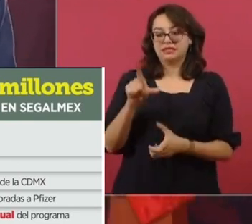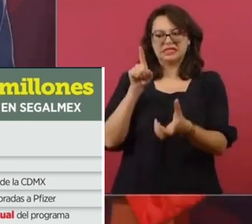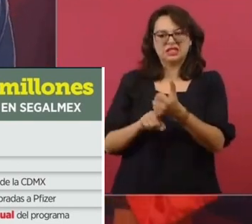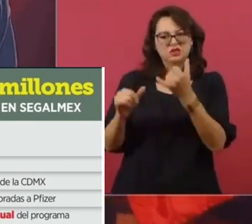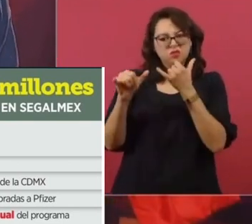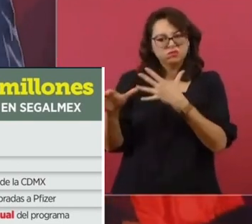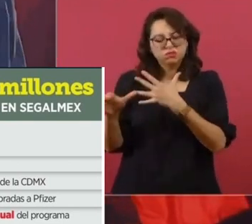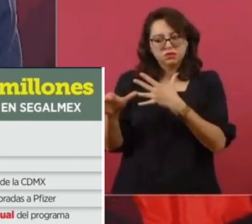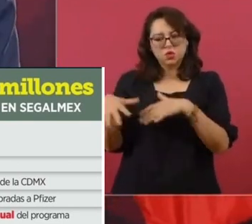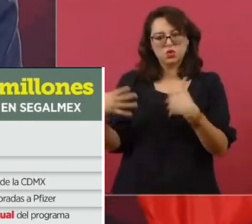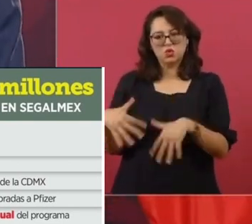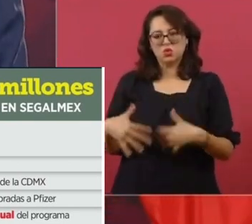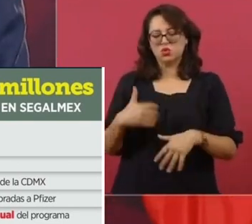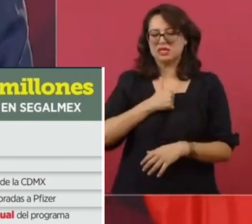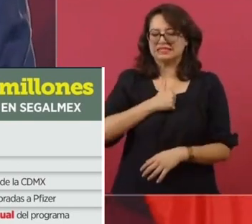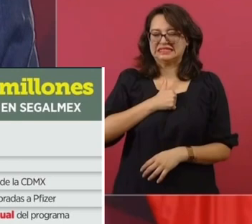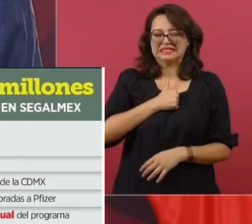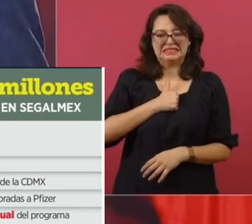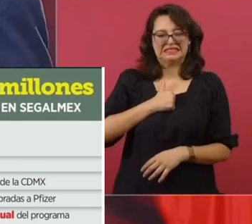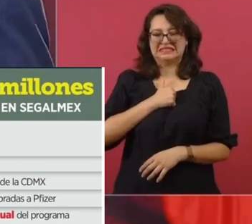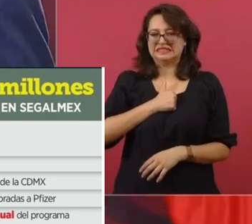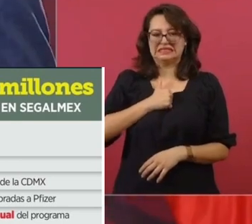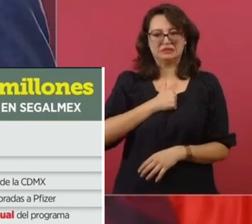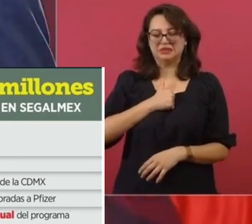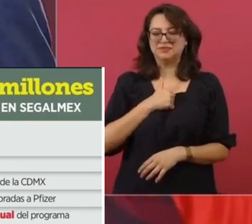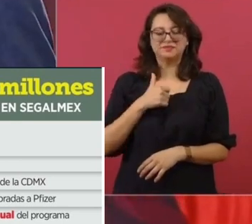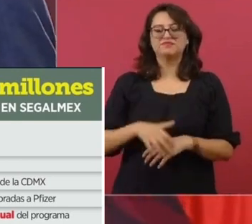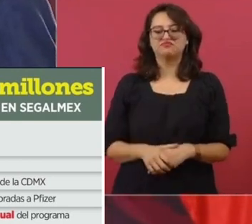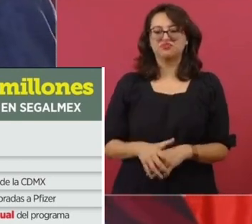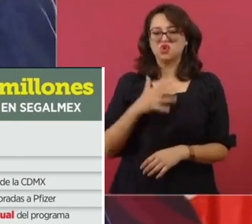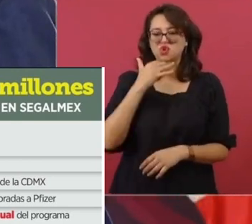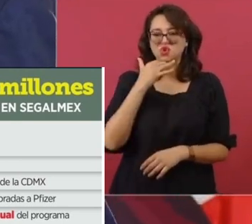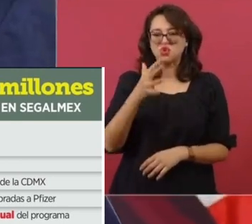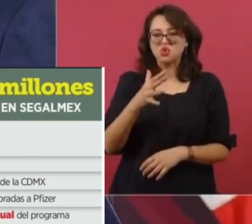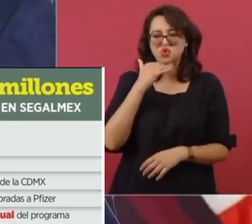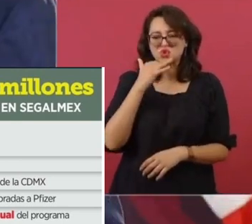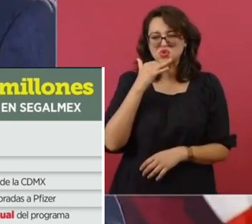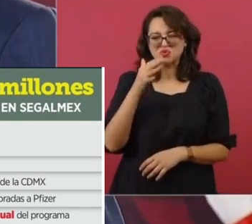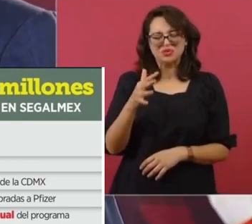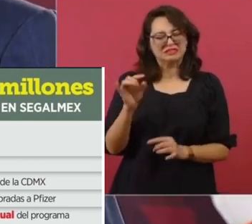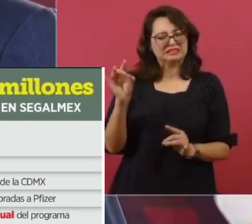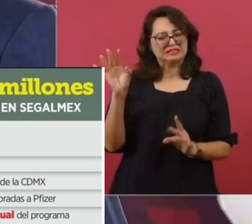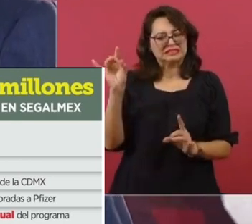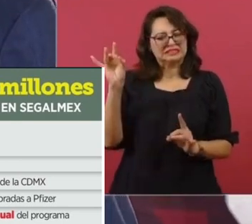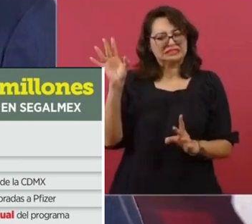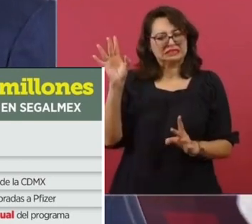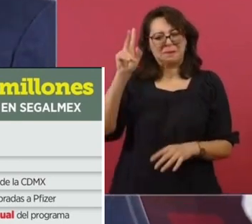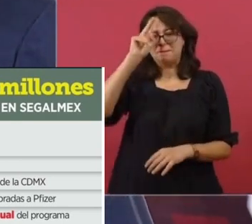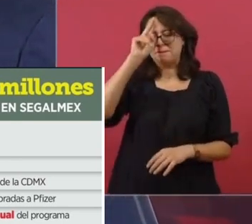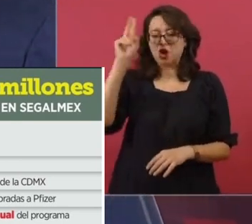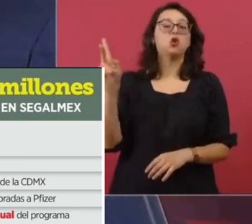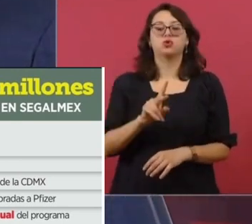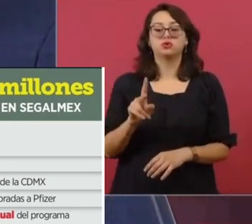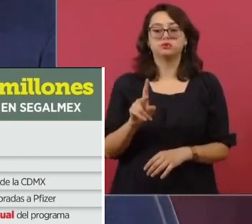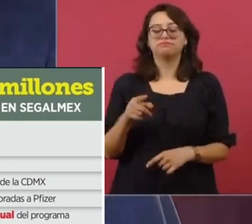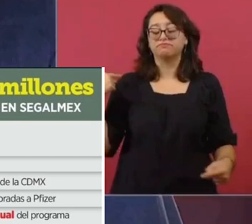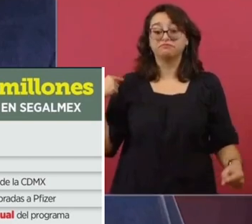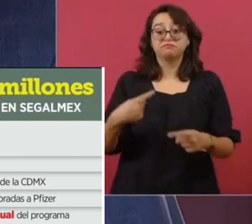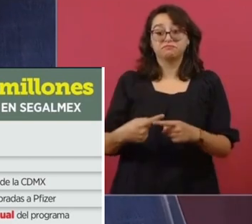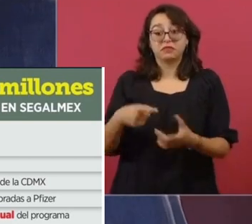hecho muy lamentable, es el caso de corrupción más escandaloso y considero que el único que